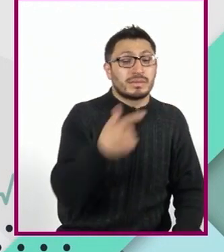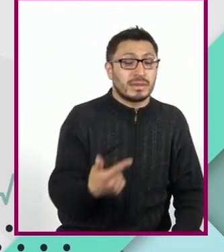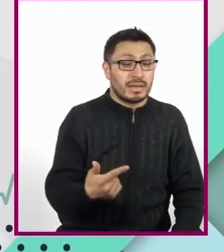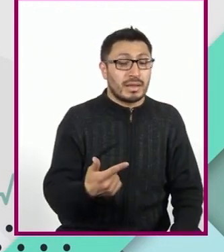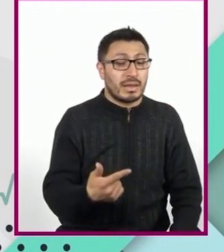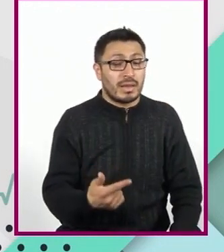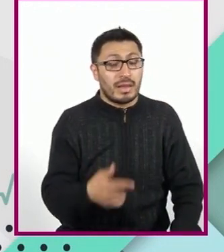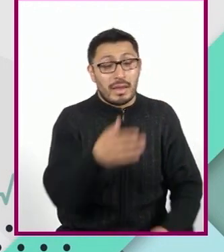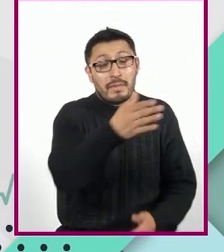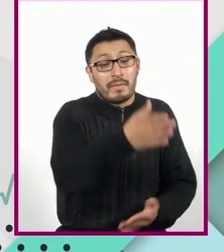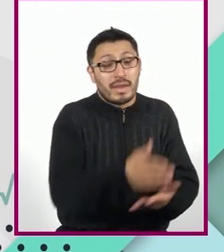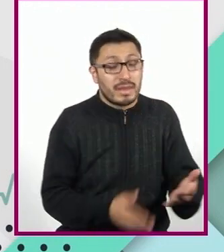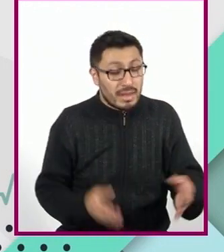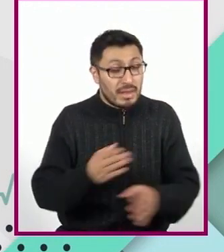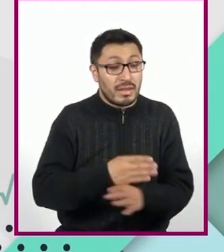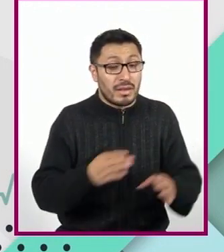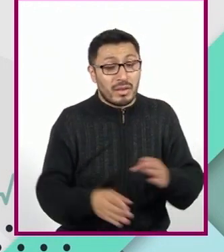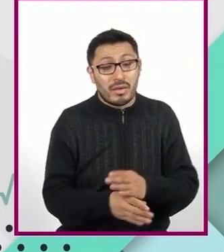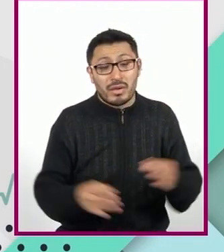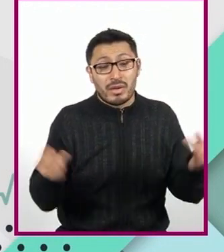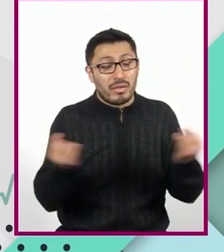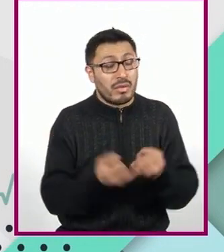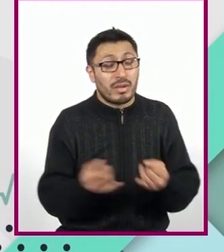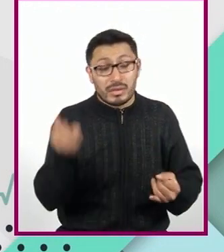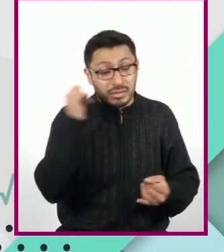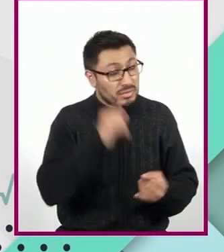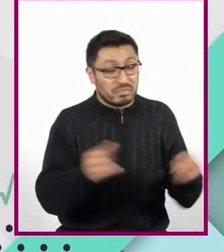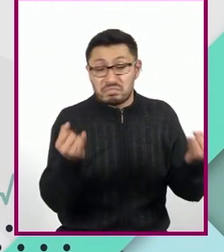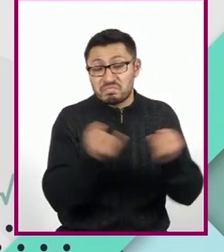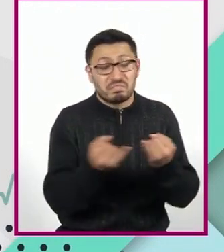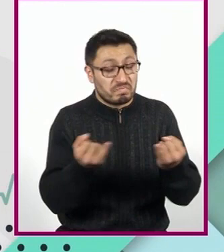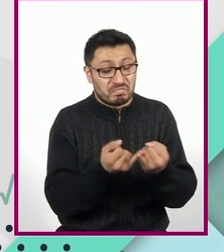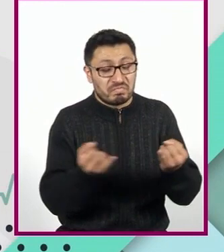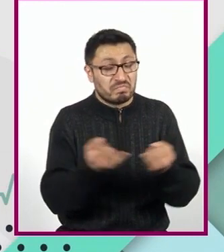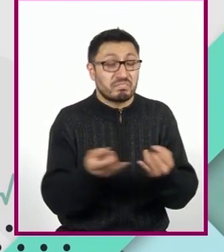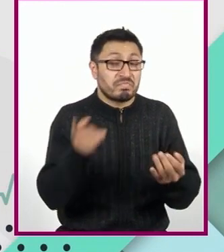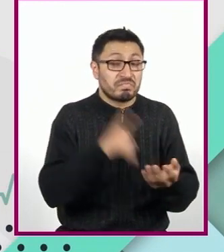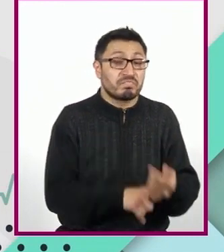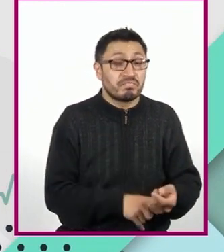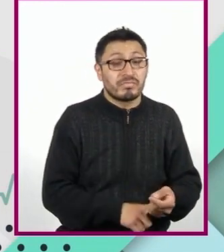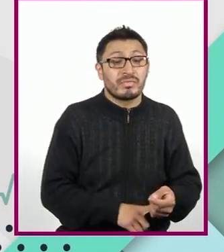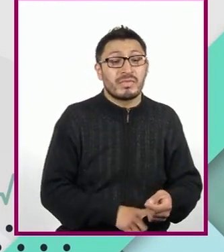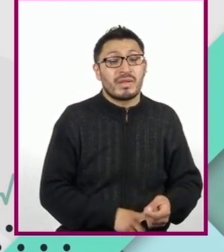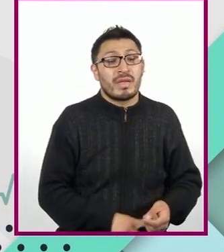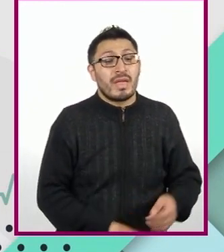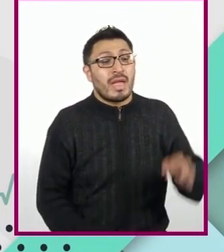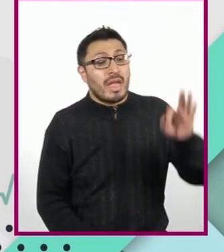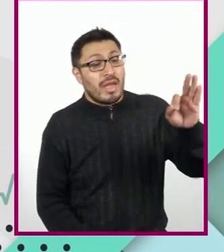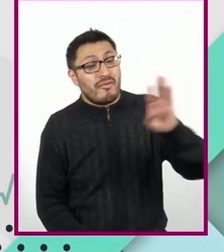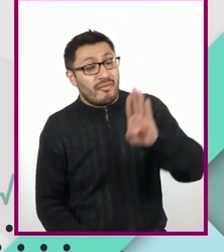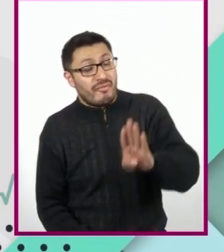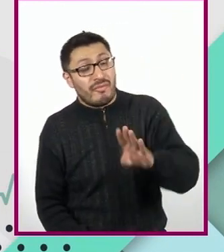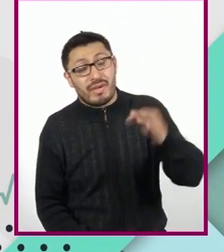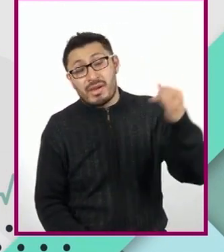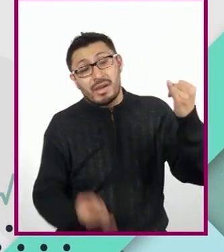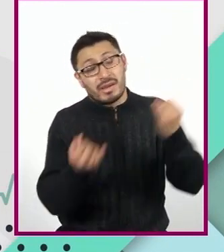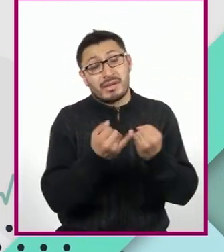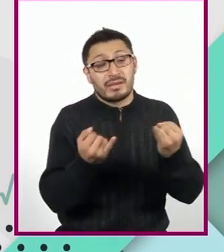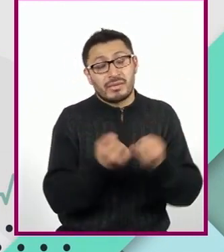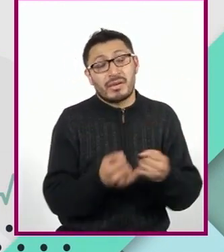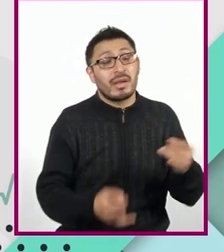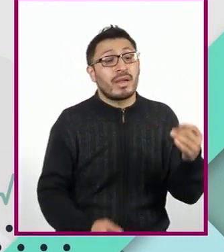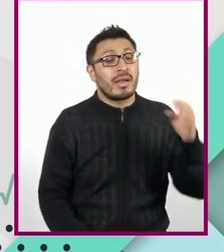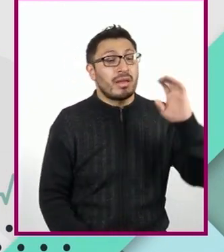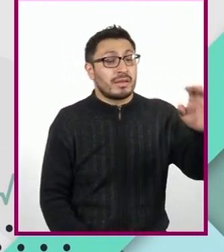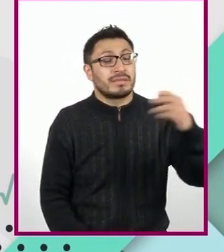CG. Mitades de cosas iguales son iguales entre sí. El segmento FB es congruente con el